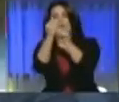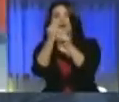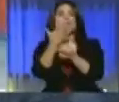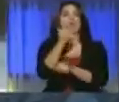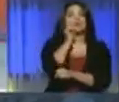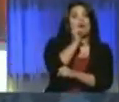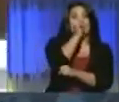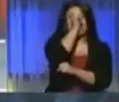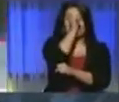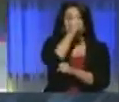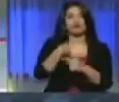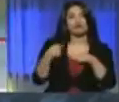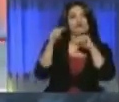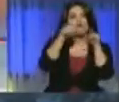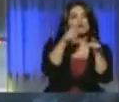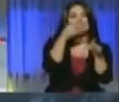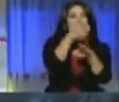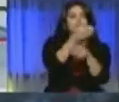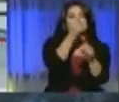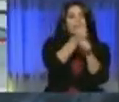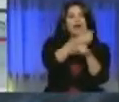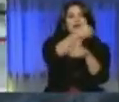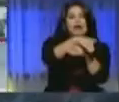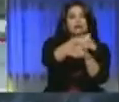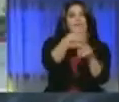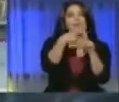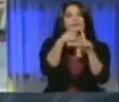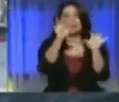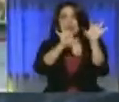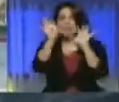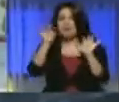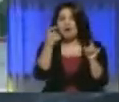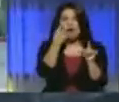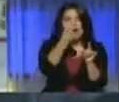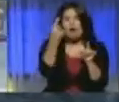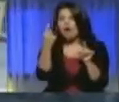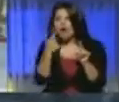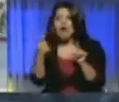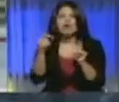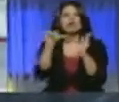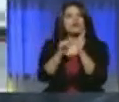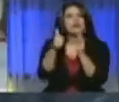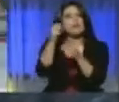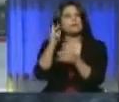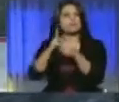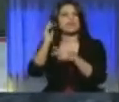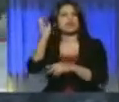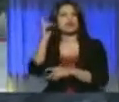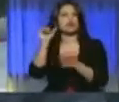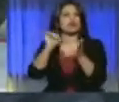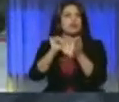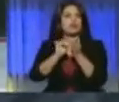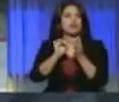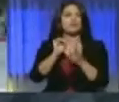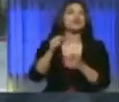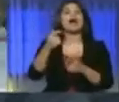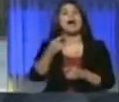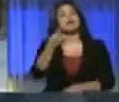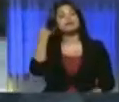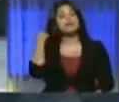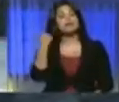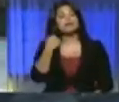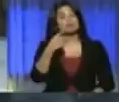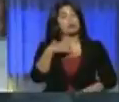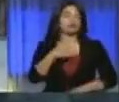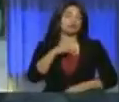en la calle y en la parte también de revisión de mapa, de mapa de riesgo. Muy lamentable, lo declaró nuestro